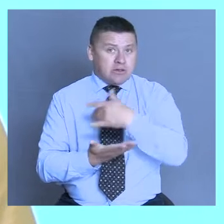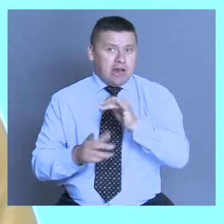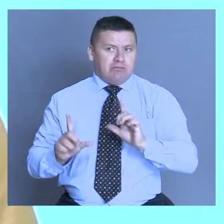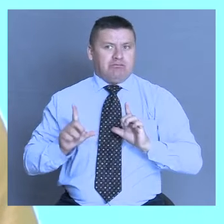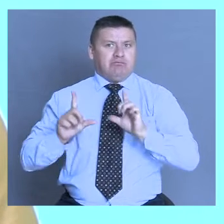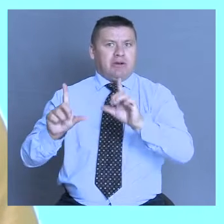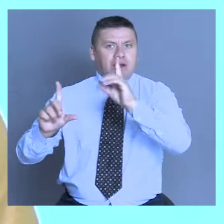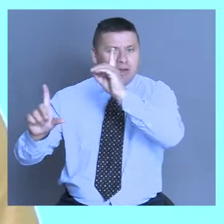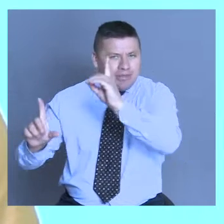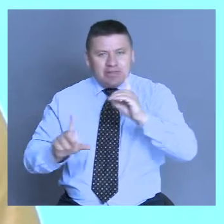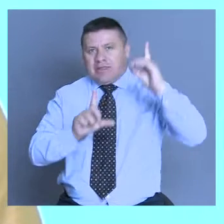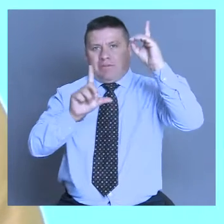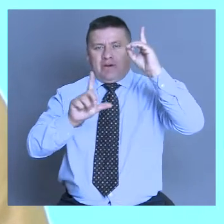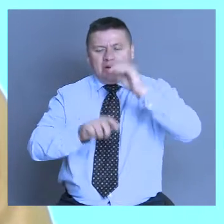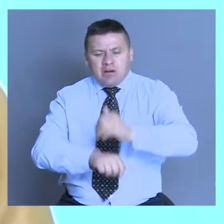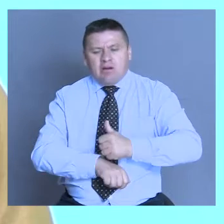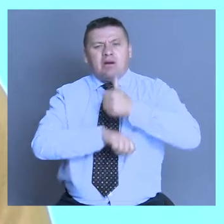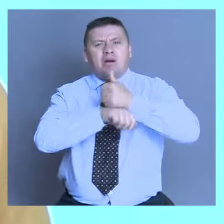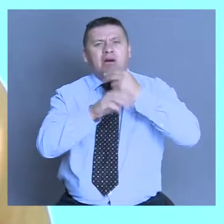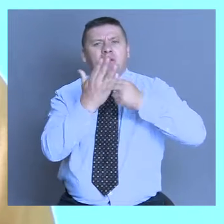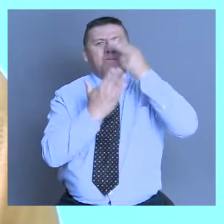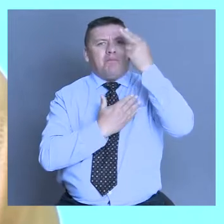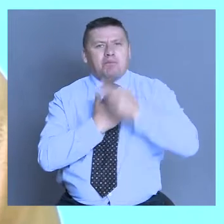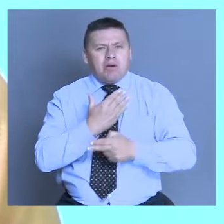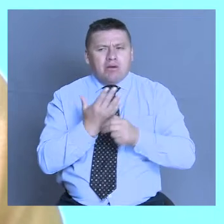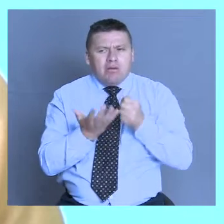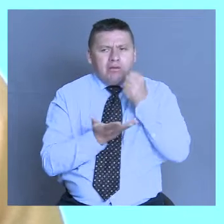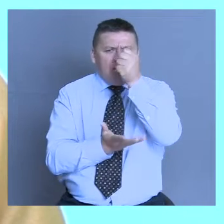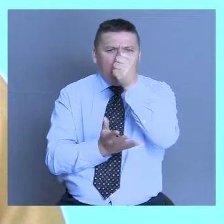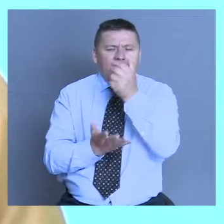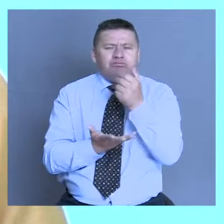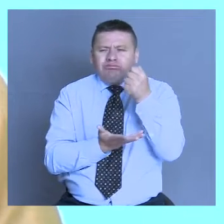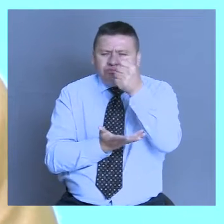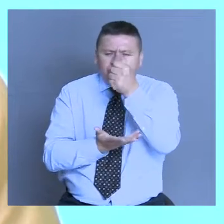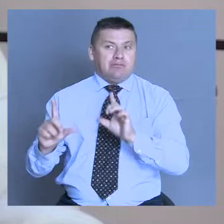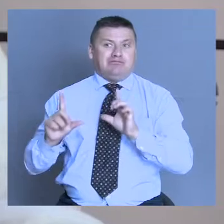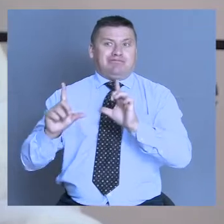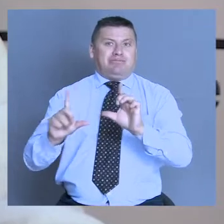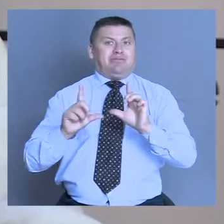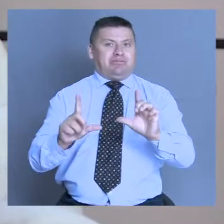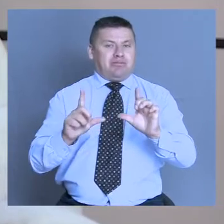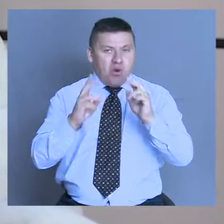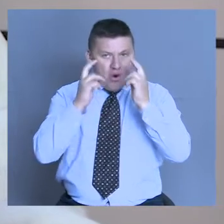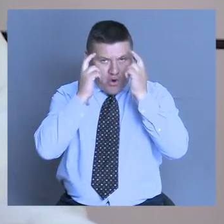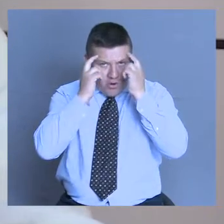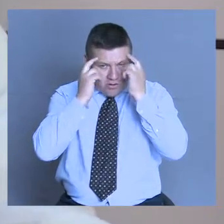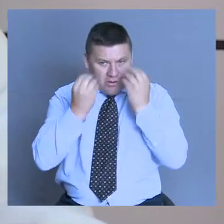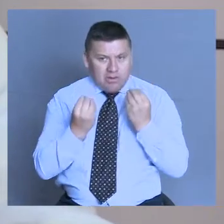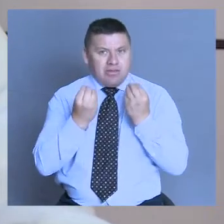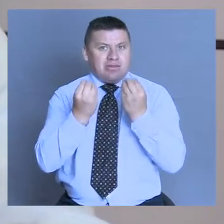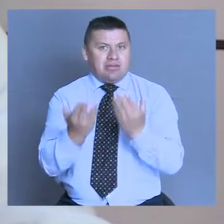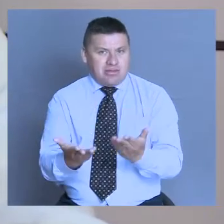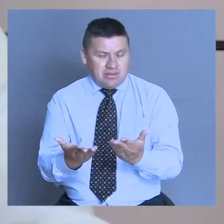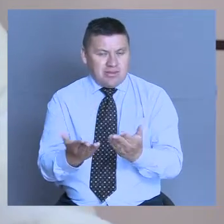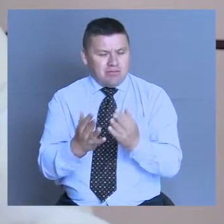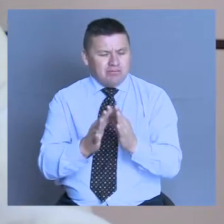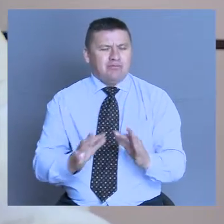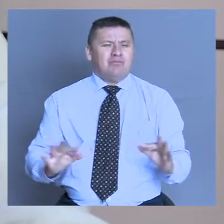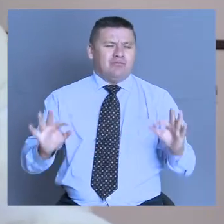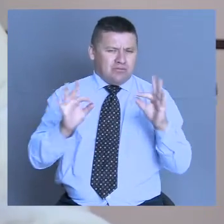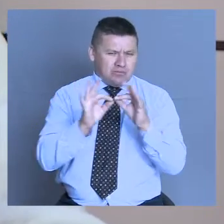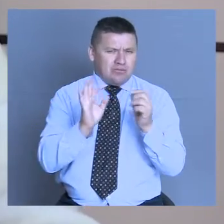100 líderes sociales residentes de la Junta de Acción Comunal y servidores públicos de Norte de Santander se graduaron del diplomado en Gerencia de Proyectos